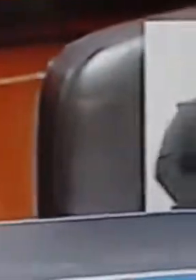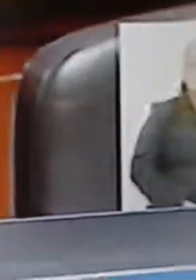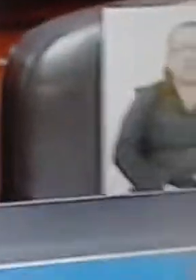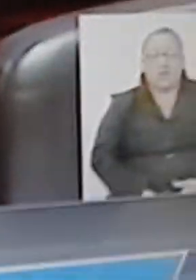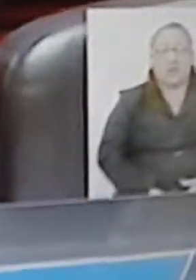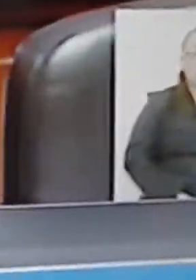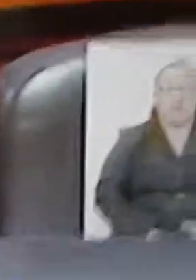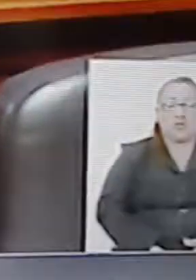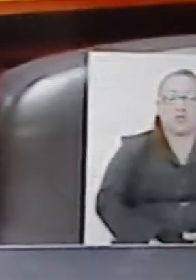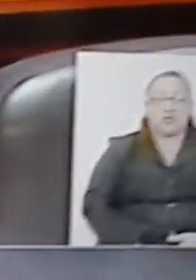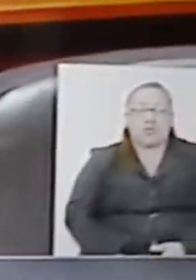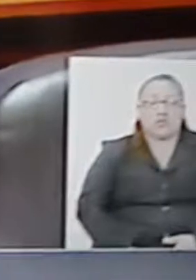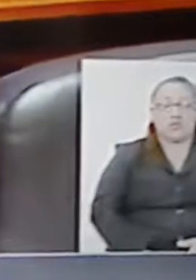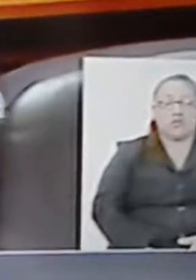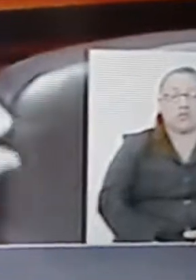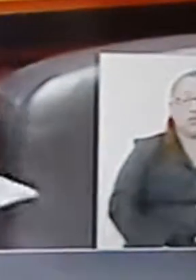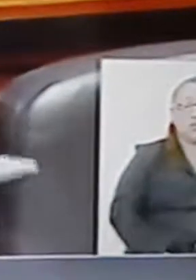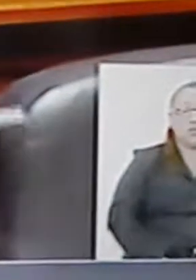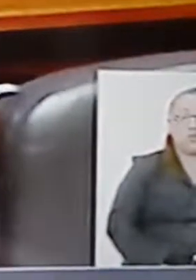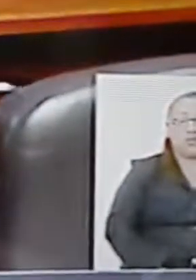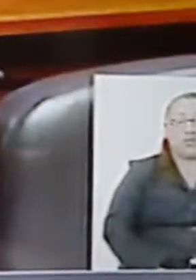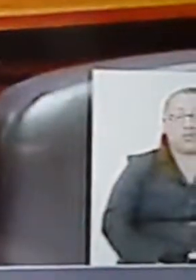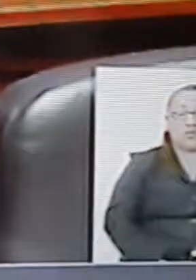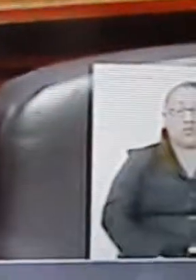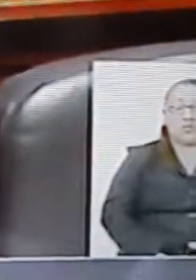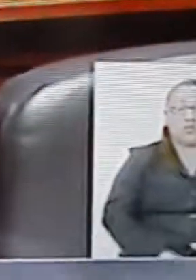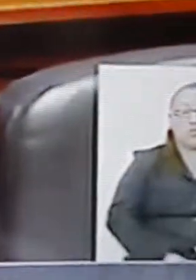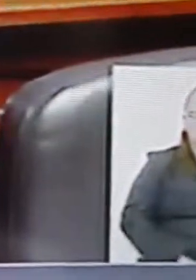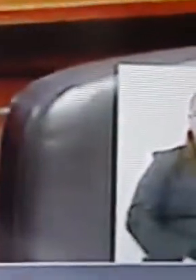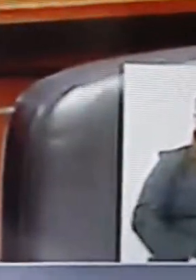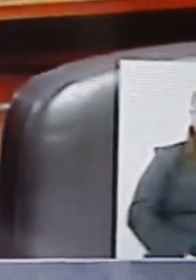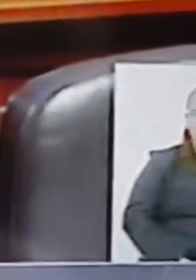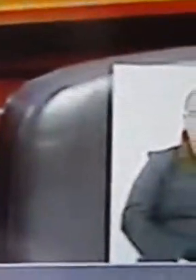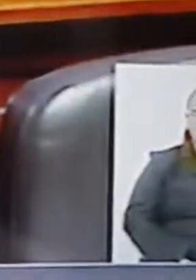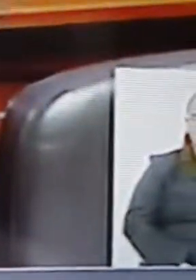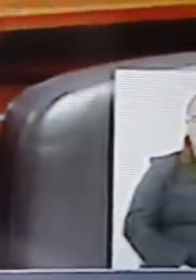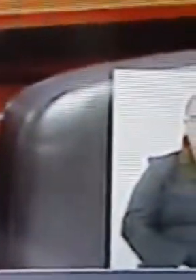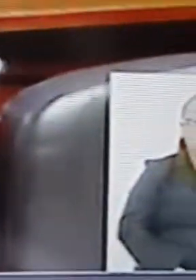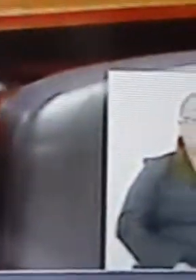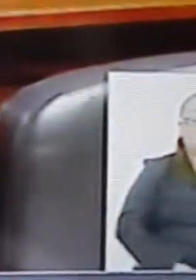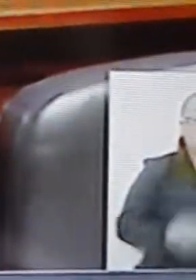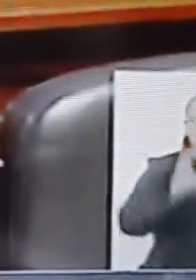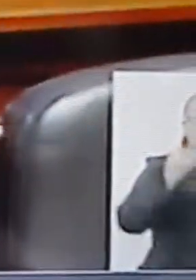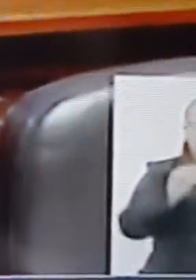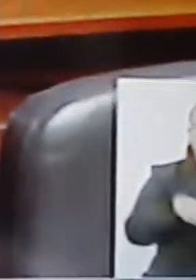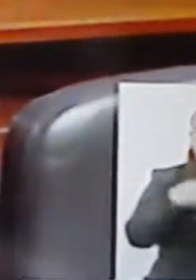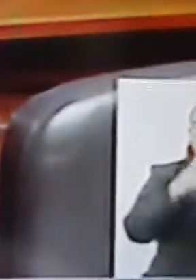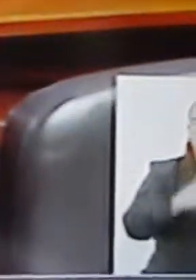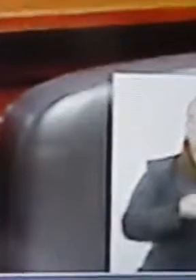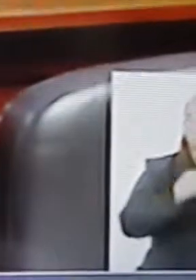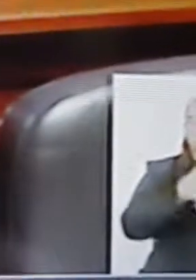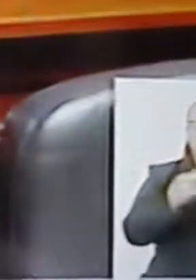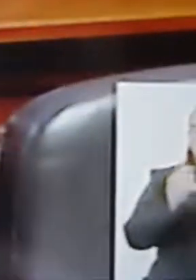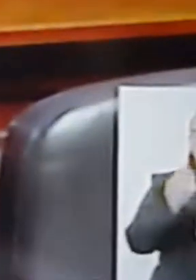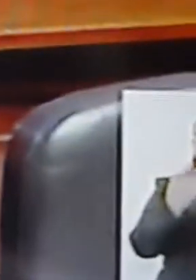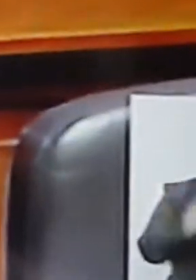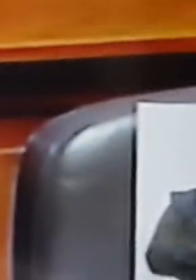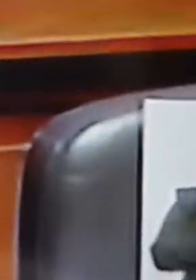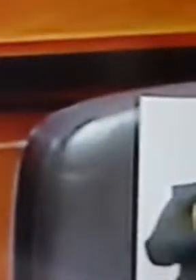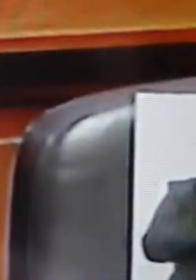etcétera, etcétera, etcétera. Presidente, por lo tanto, yo creo que después de 2 años y medio, 3 años, la